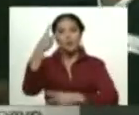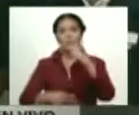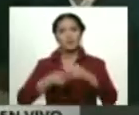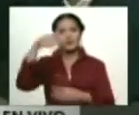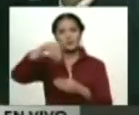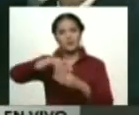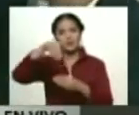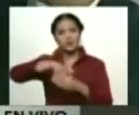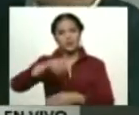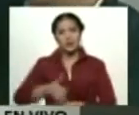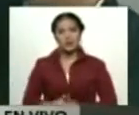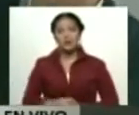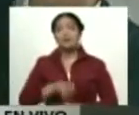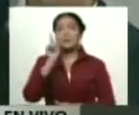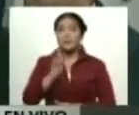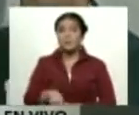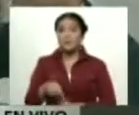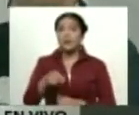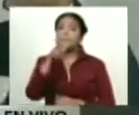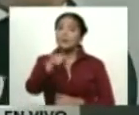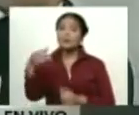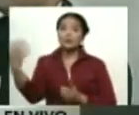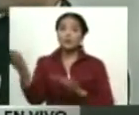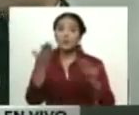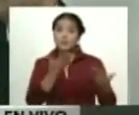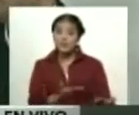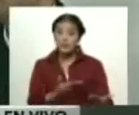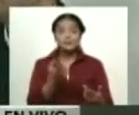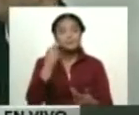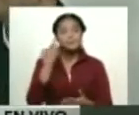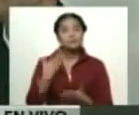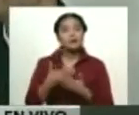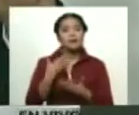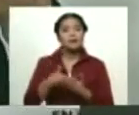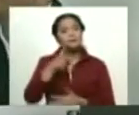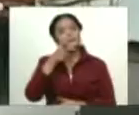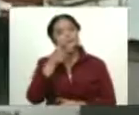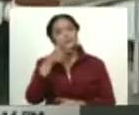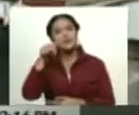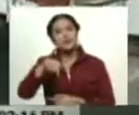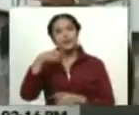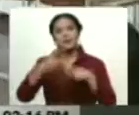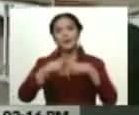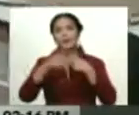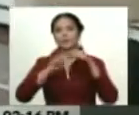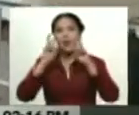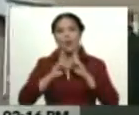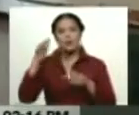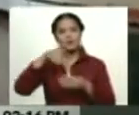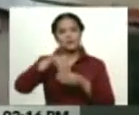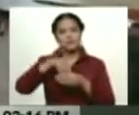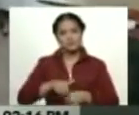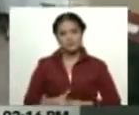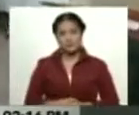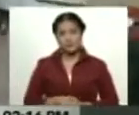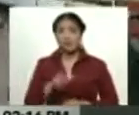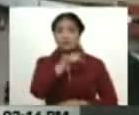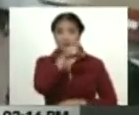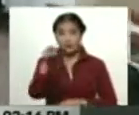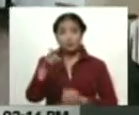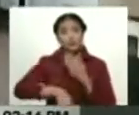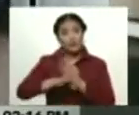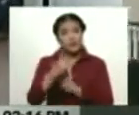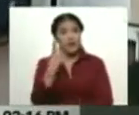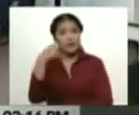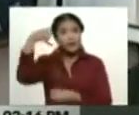electoral venezolano y también de invitados para ser testigos de esta jornada cívica. Si usted aún no ha